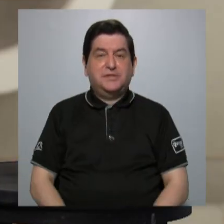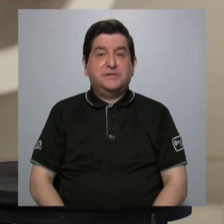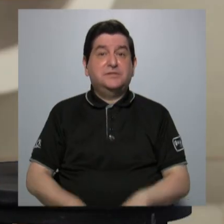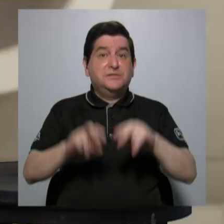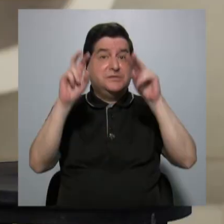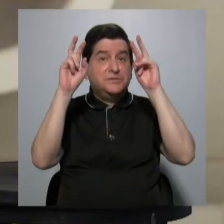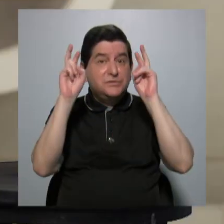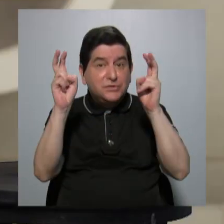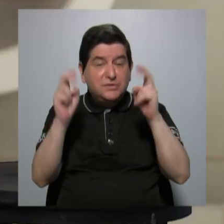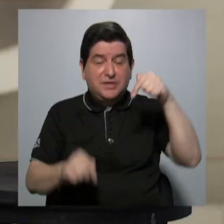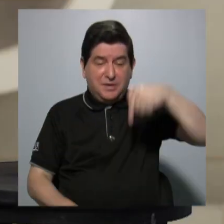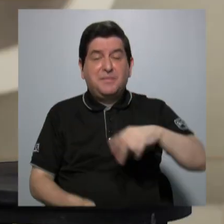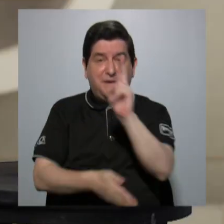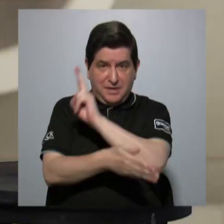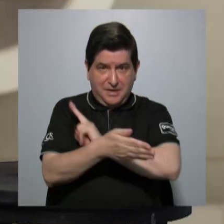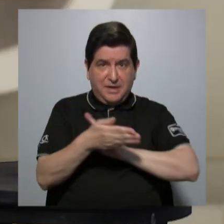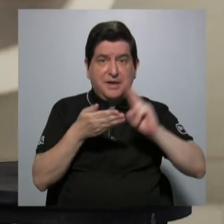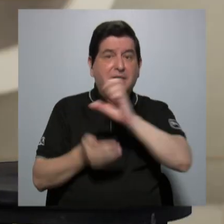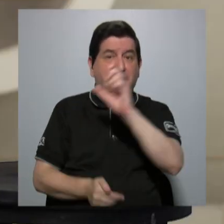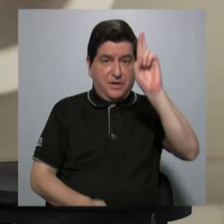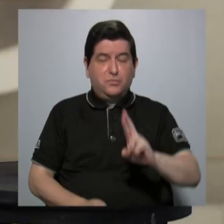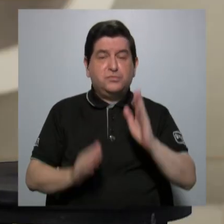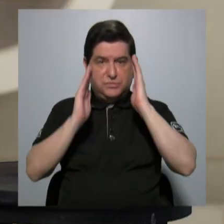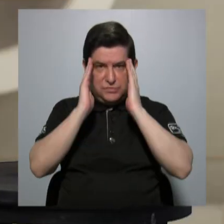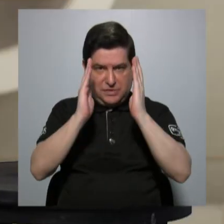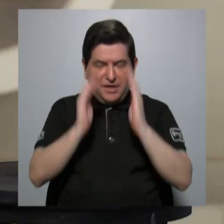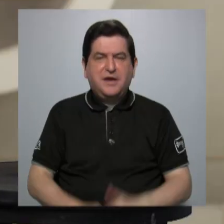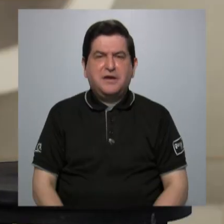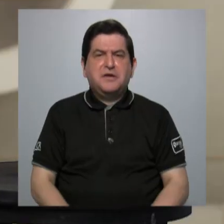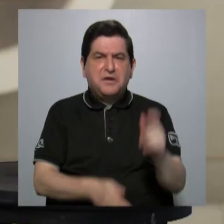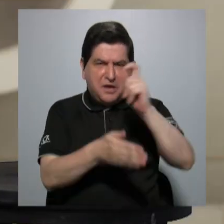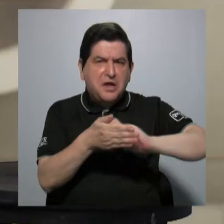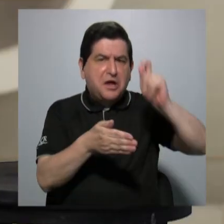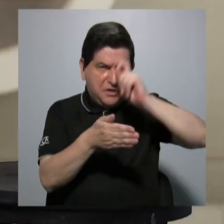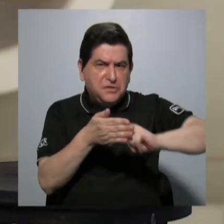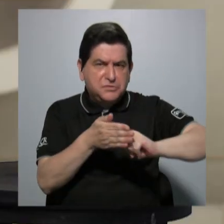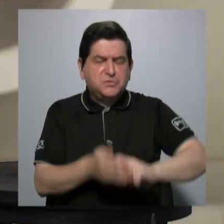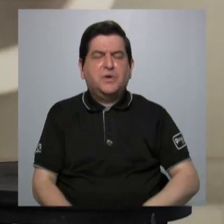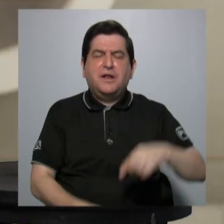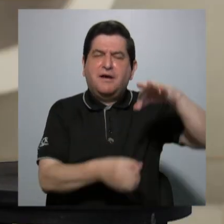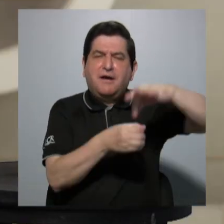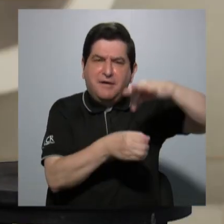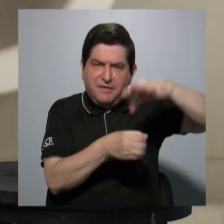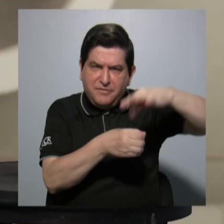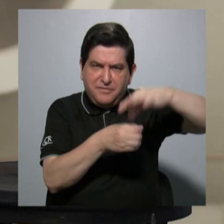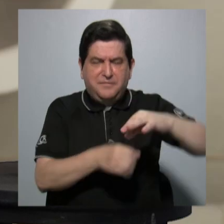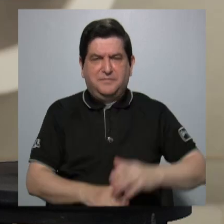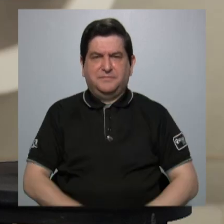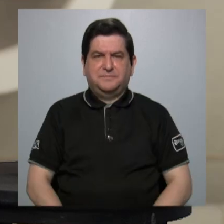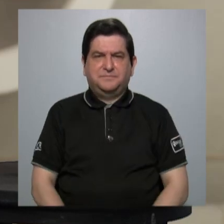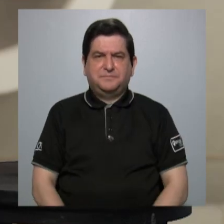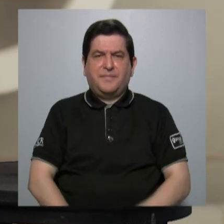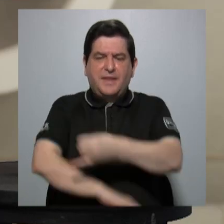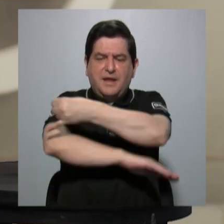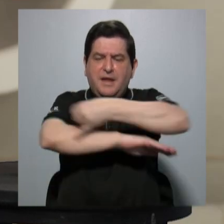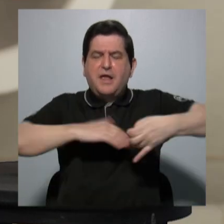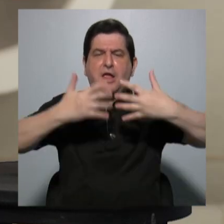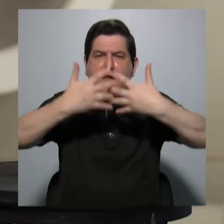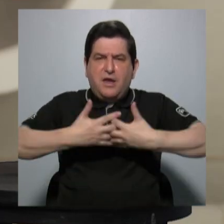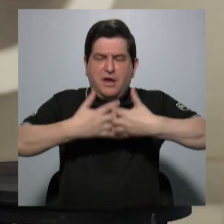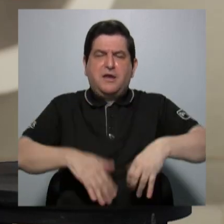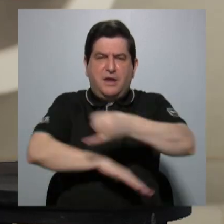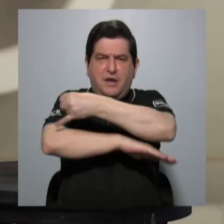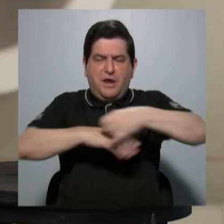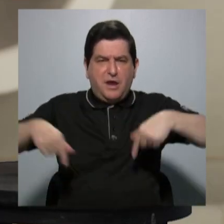es un tema que, por cierto, tratamos aquí en la Universidad de Costa Rica. Tenemos escuelas como agronomía, ingeniería